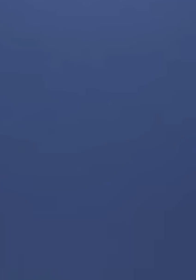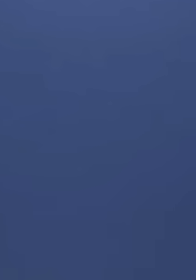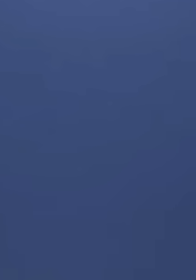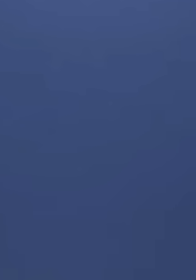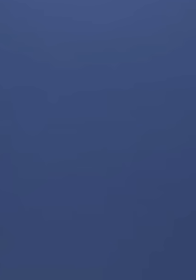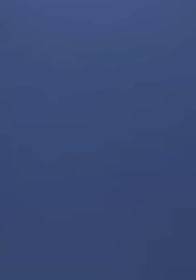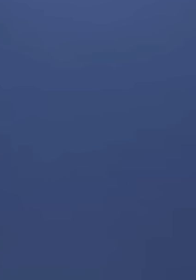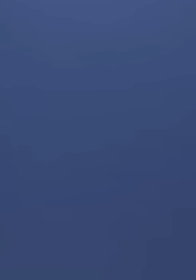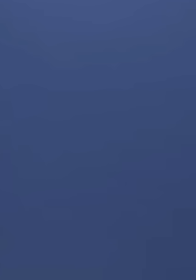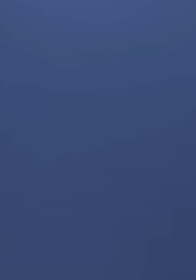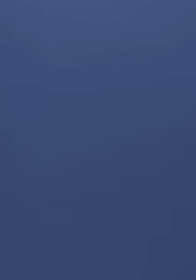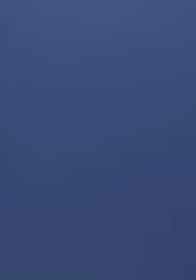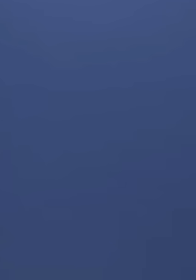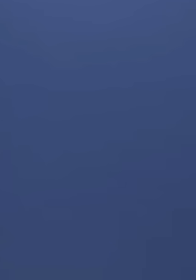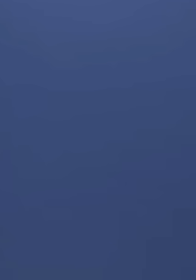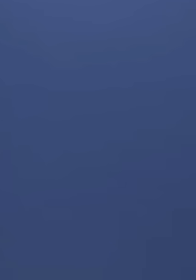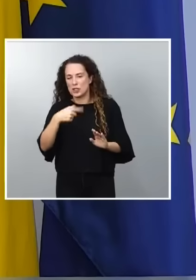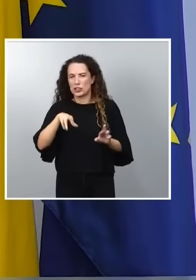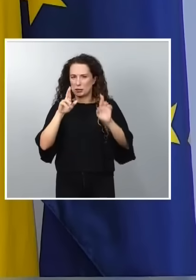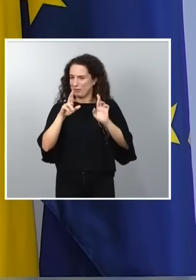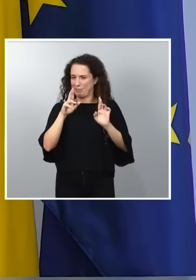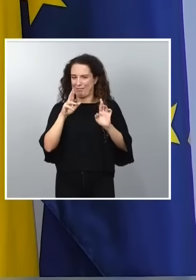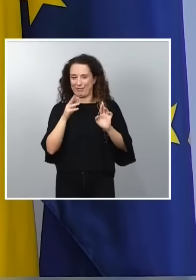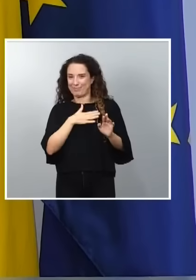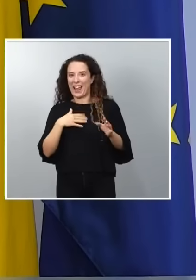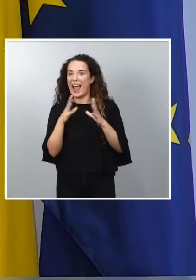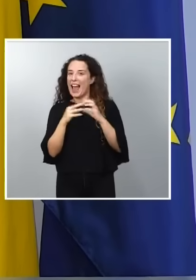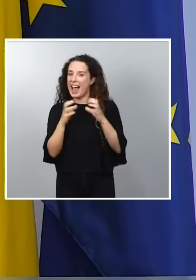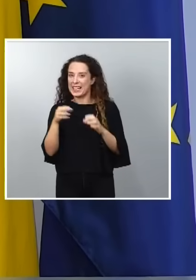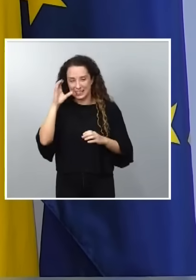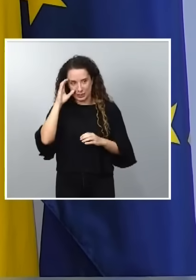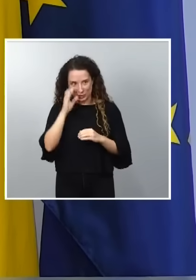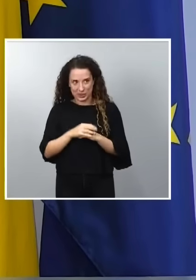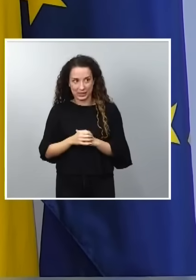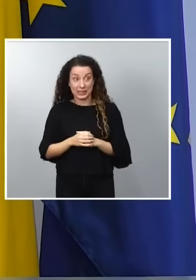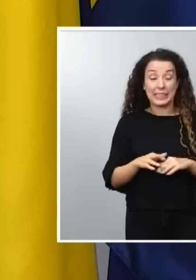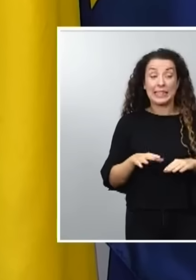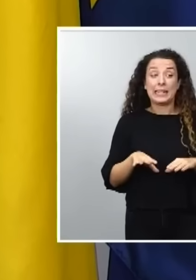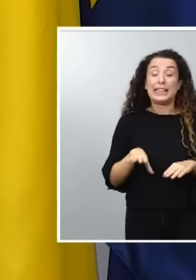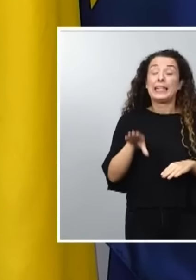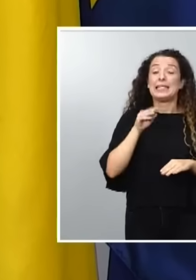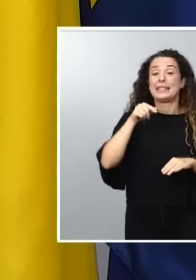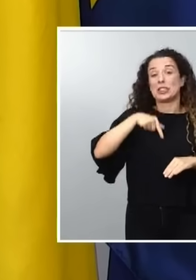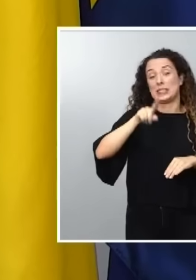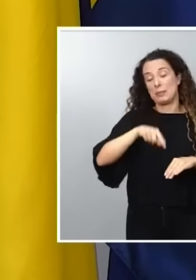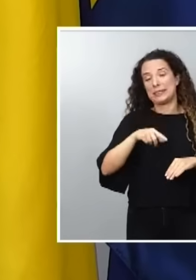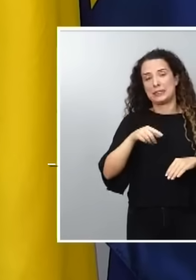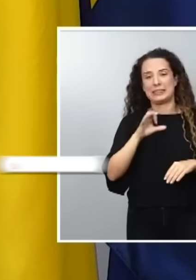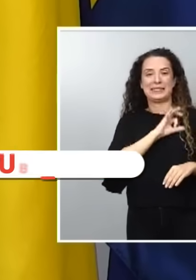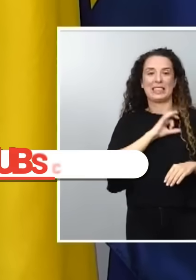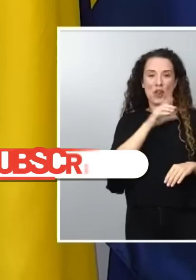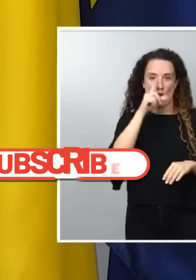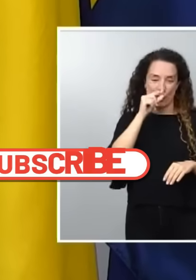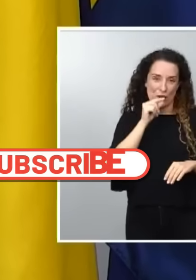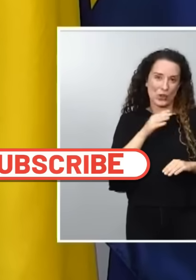todos los españoles, es el único posible. Yo entiendo que después de este mes, señor Feijóo, le gustaría cerrar